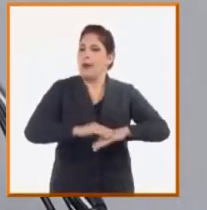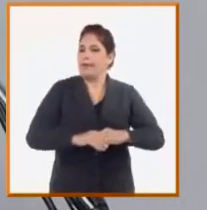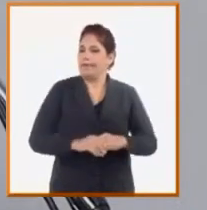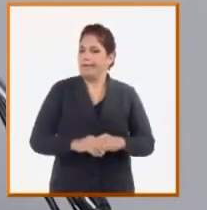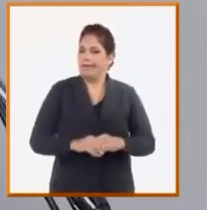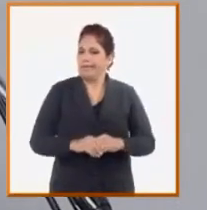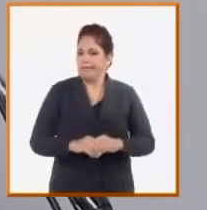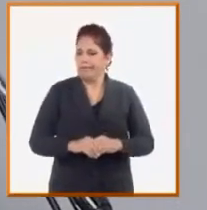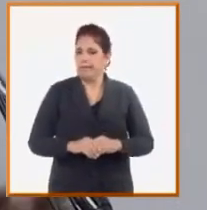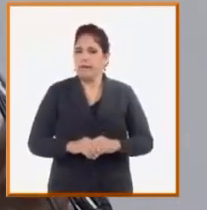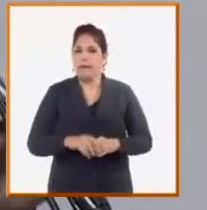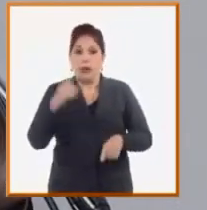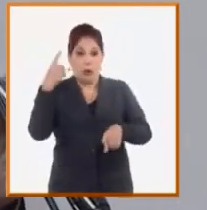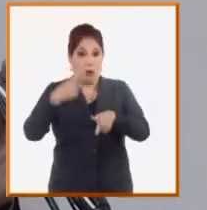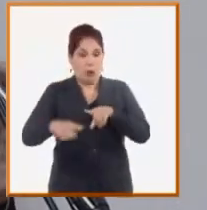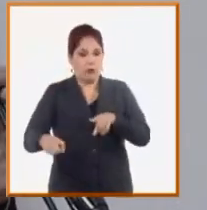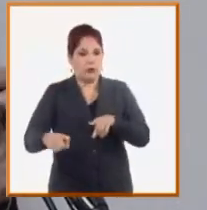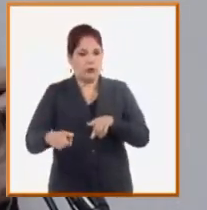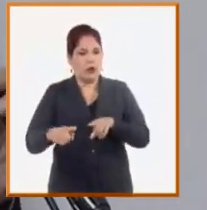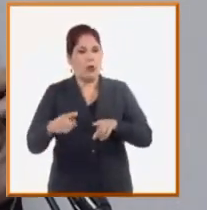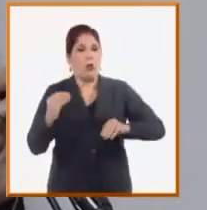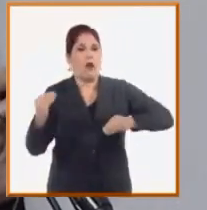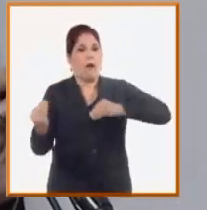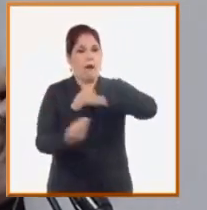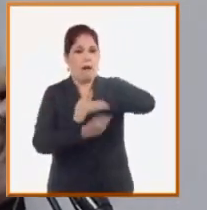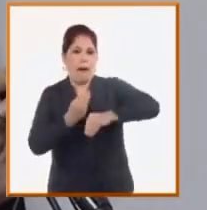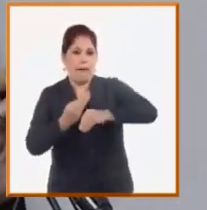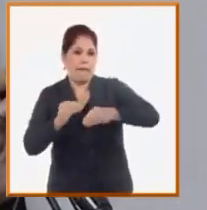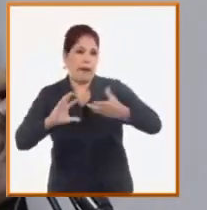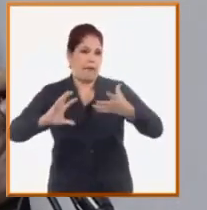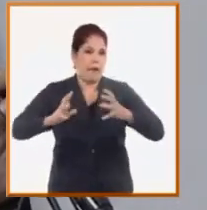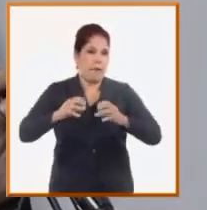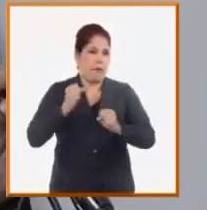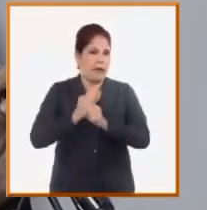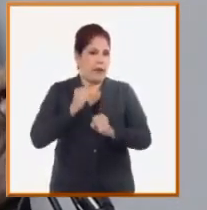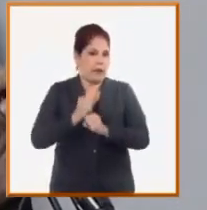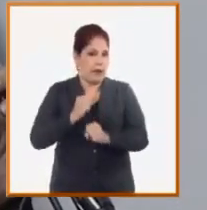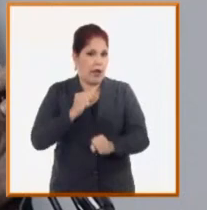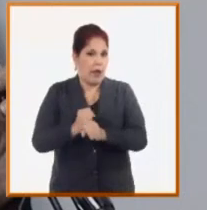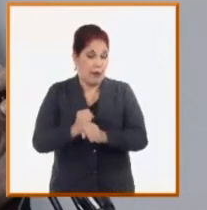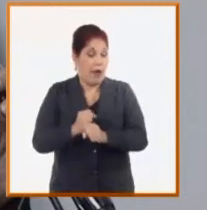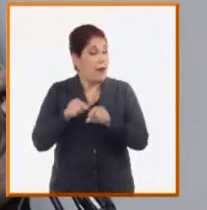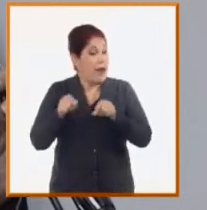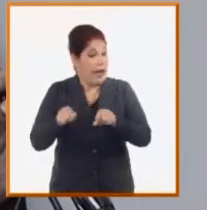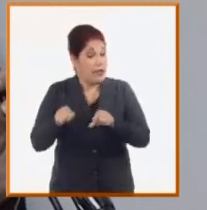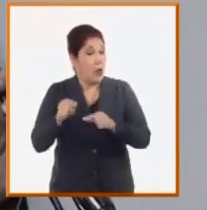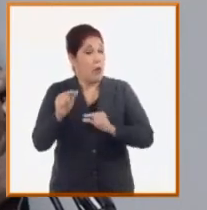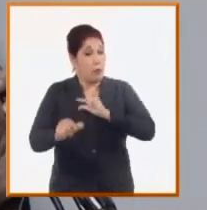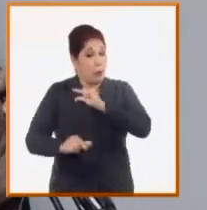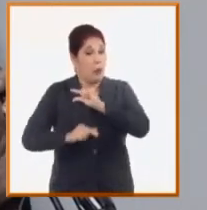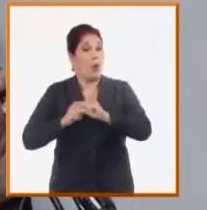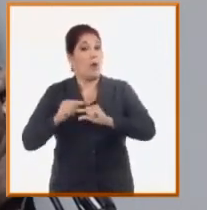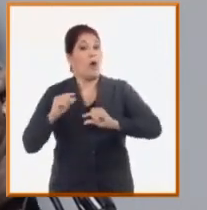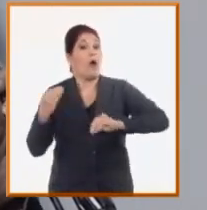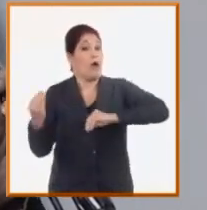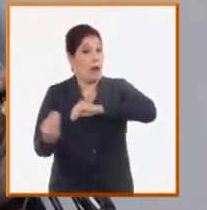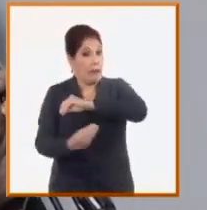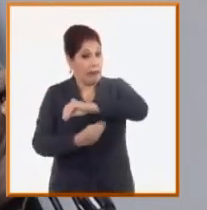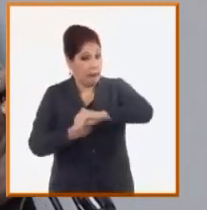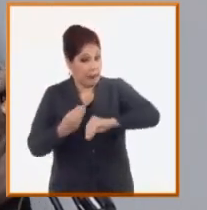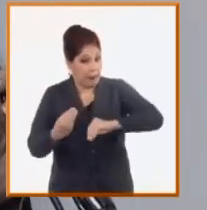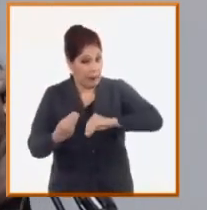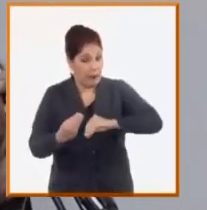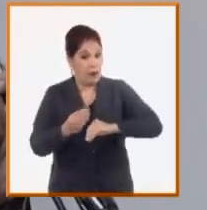tiene. Y el tema de cuántas son reconversión y cuántos nuevos también aparece en pantalla. Esta es una tendencia que se ha ido revirtiendo. Si en los